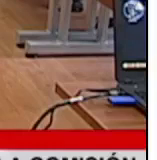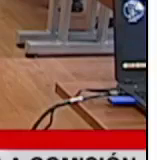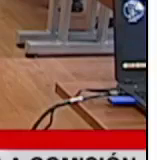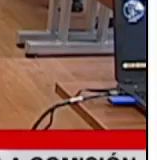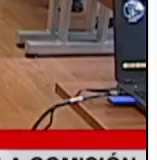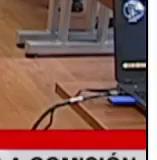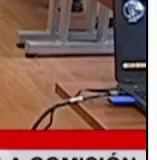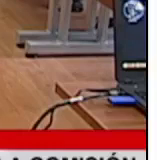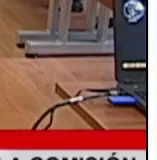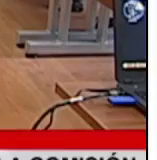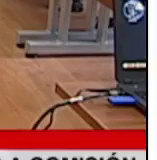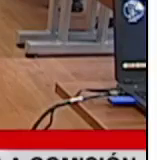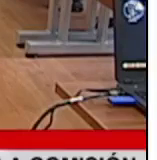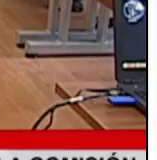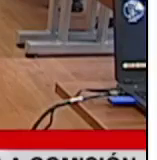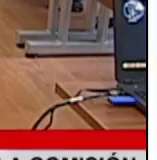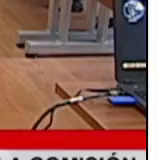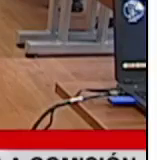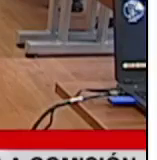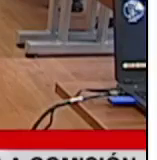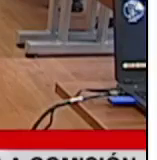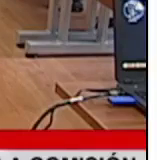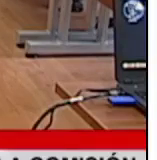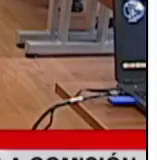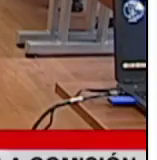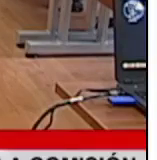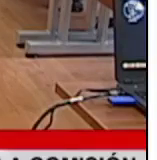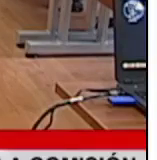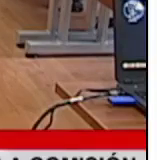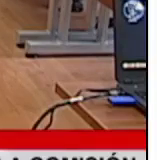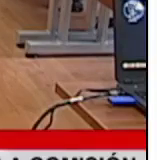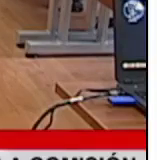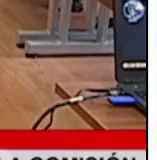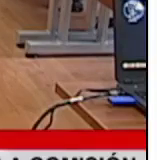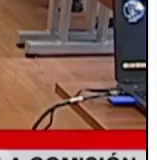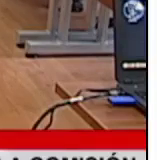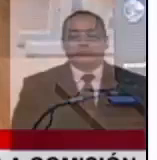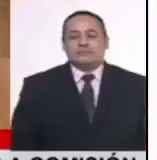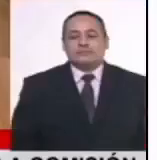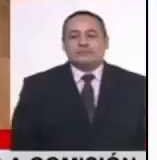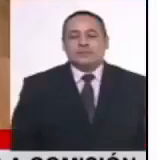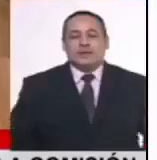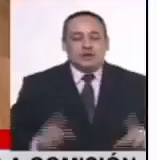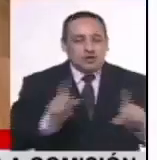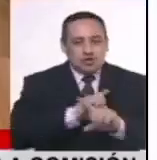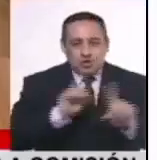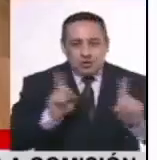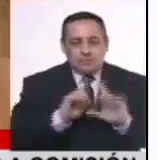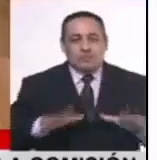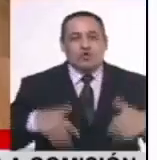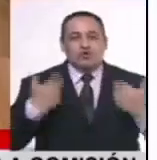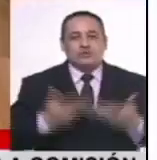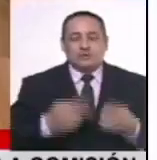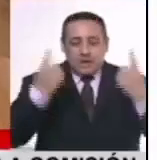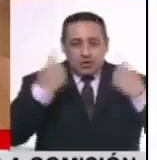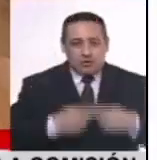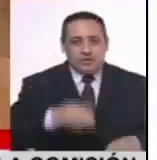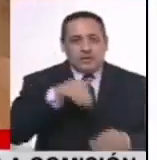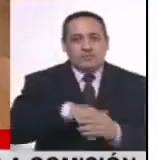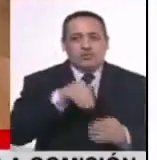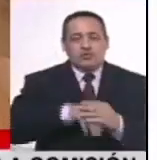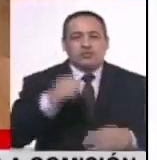480-2022-2023-ADP-D-CR. Tengo el agrado de dirigirme a usted para comunicarle que no me es posible coordinar el acto de elección de